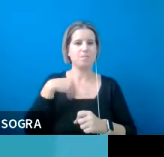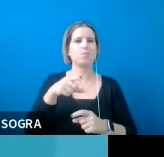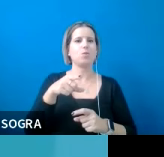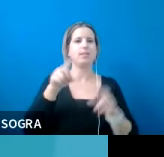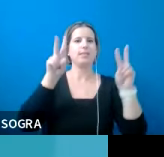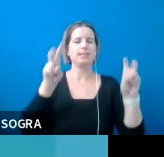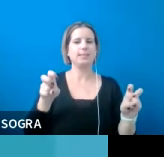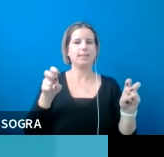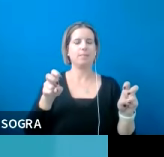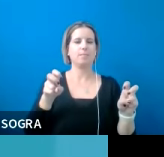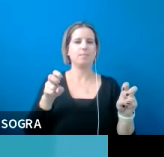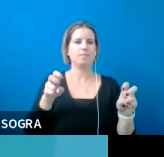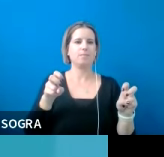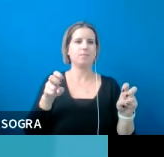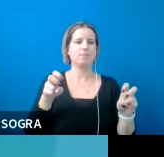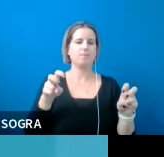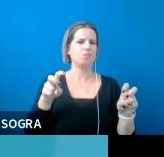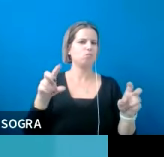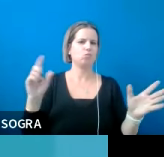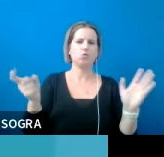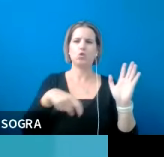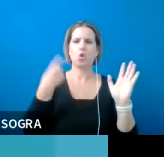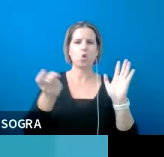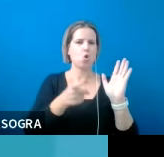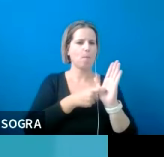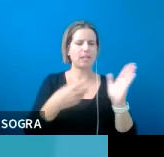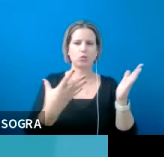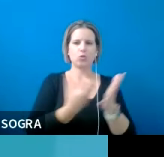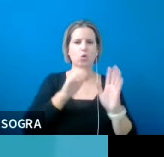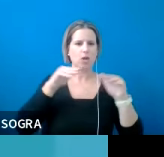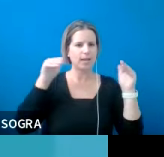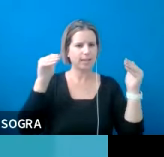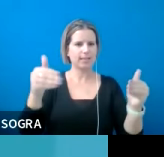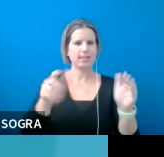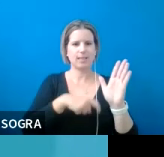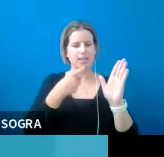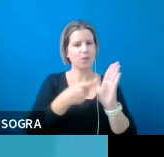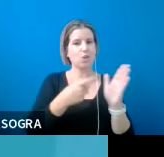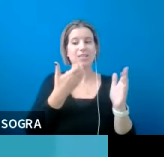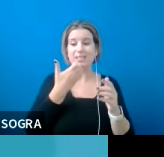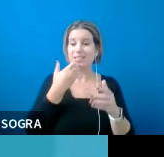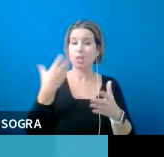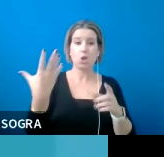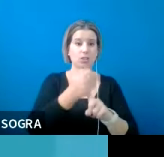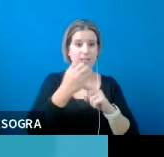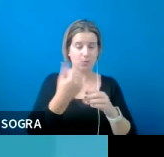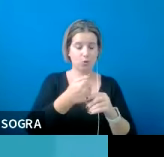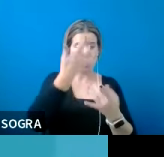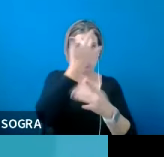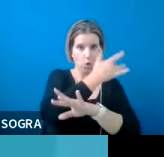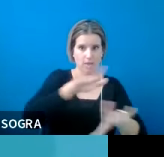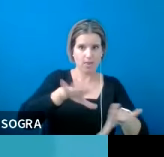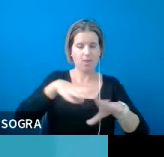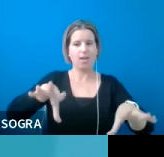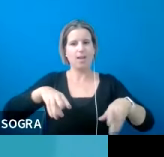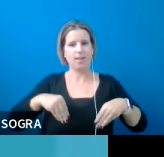en 360 grados de una manera muy integral yo creo que con ello pasaremos de la concienciación a la aceptación